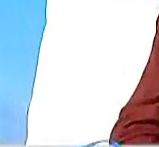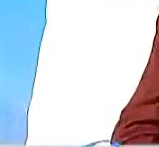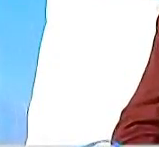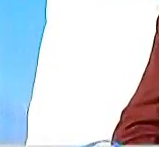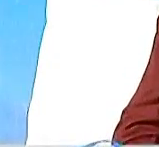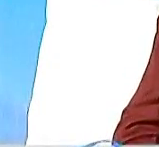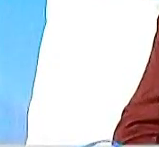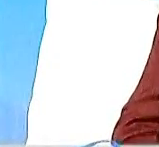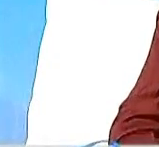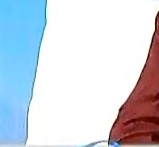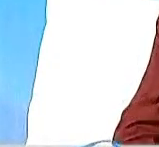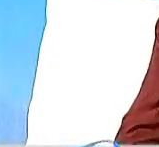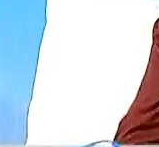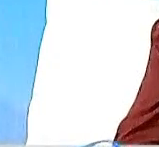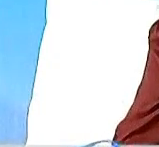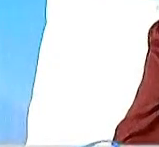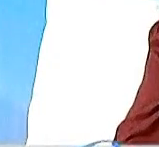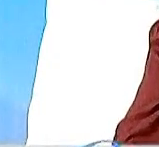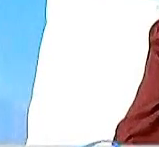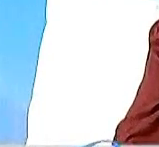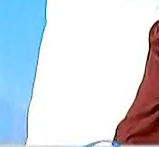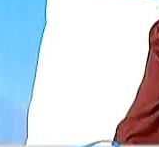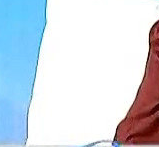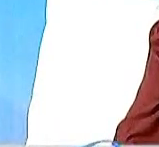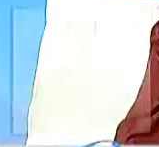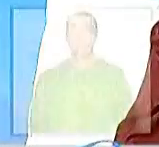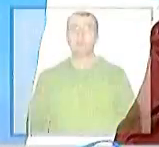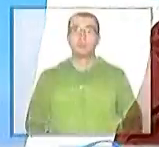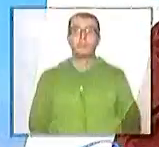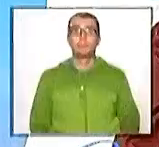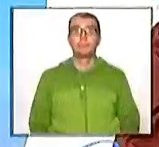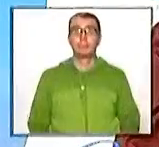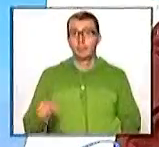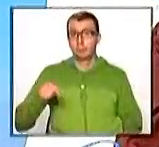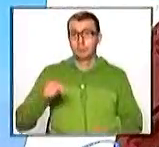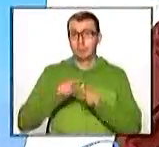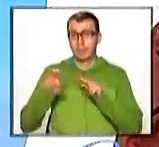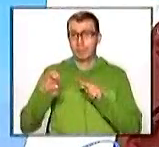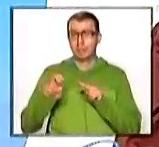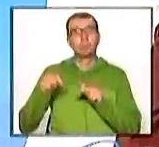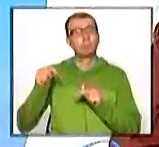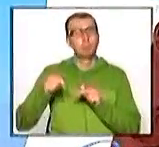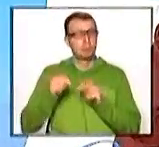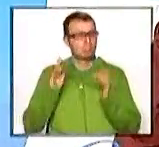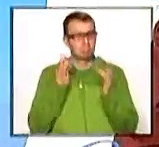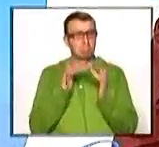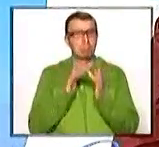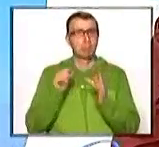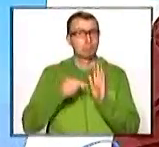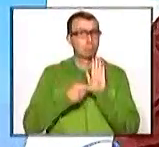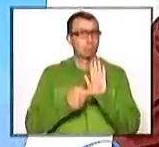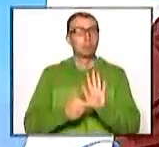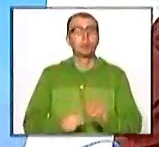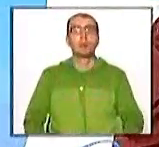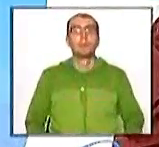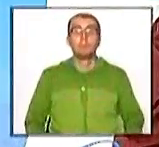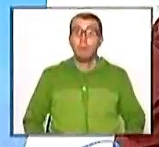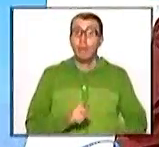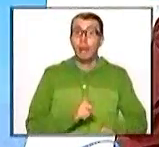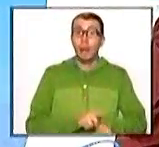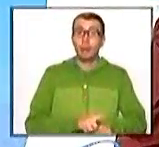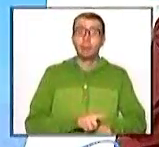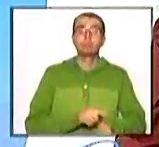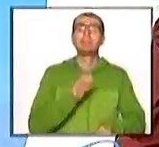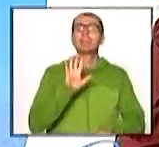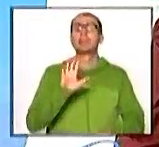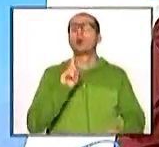a compartir también con nosotros nuestro programa Conexión Vital, desde Manizales hoy en directo con ustedes. A esta hora de 5 a